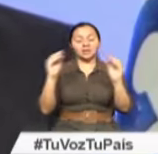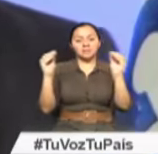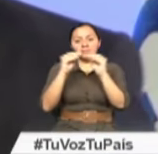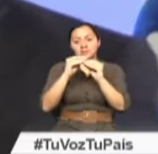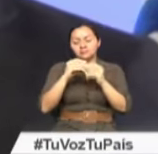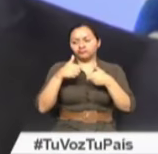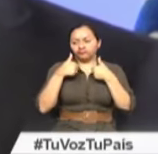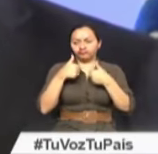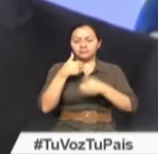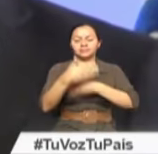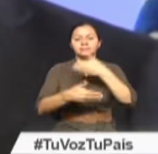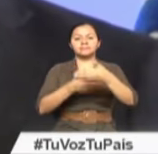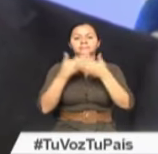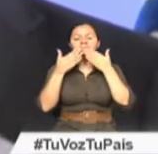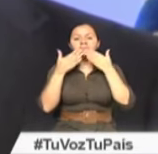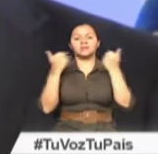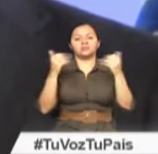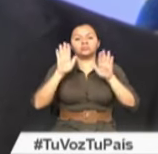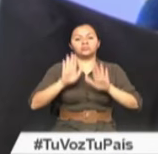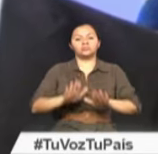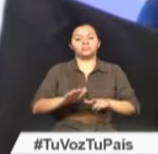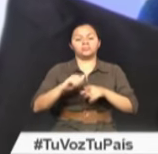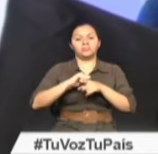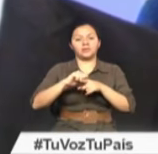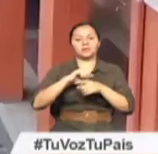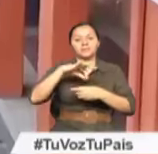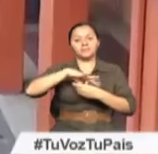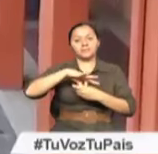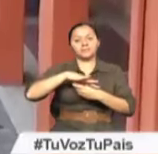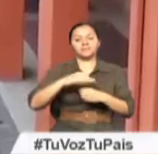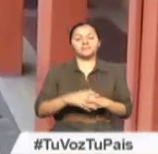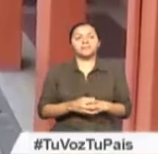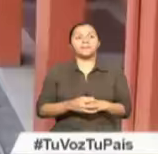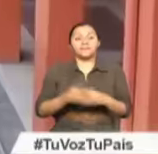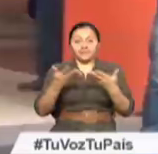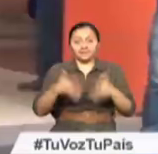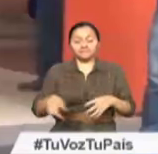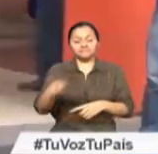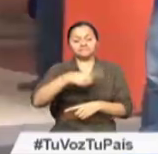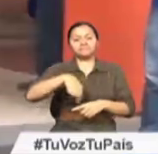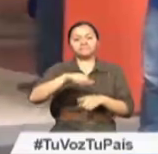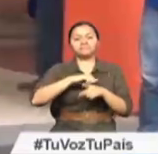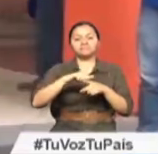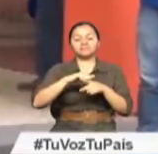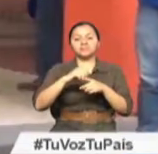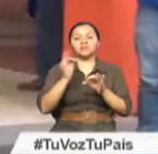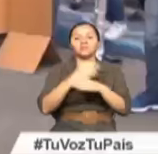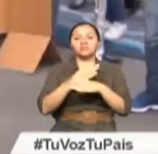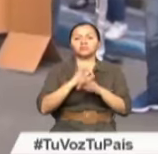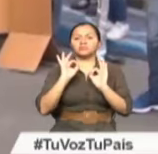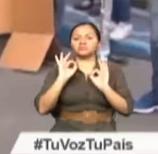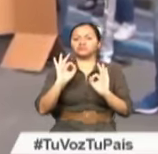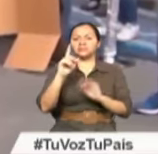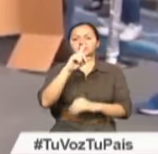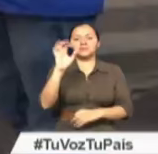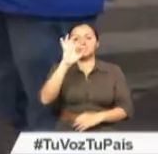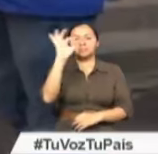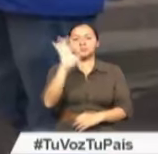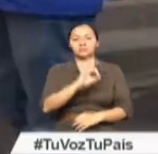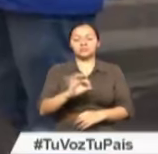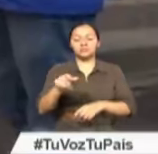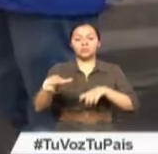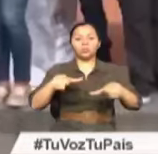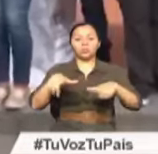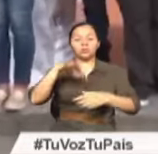política el mejoramiento de sus prácticas electorales. En este simulacro se puso en funcionamiento el 100% de recintos